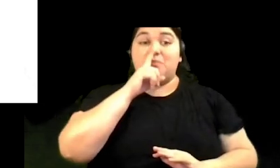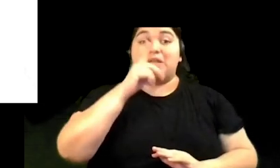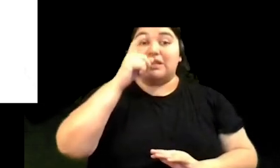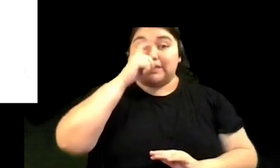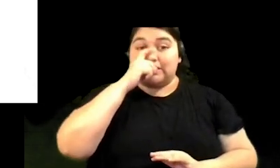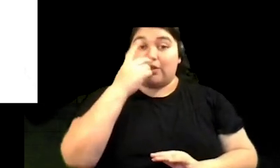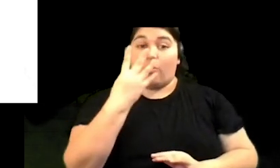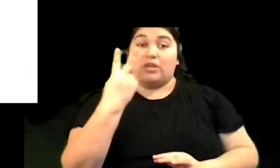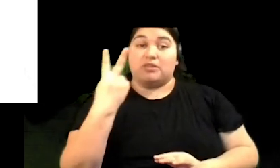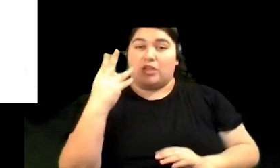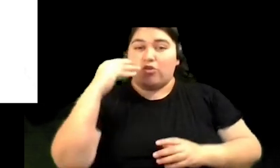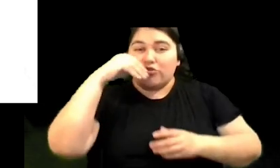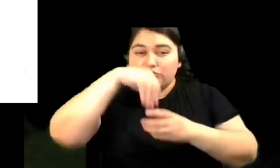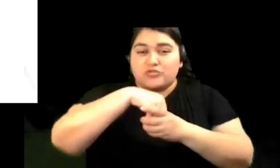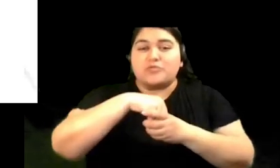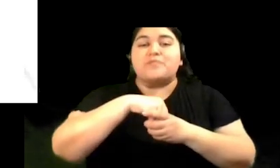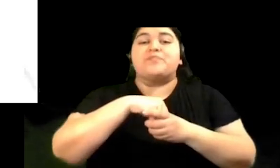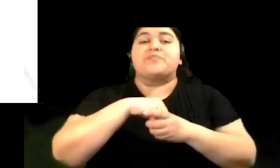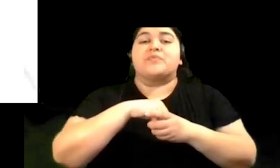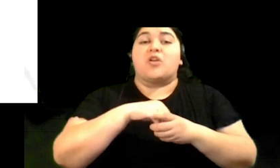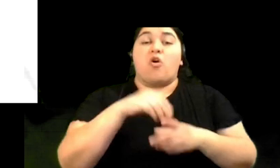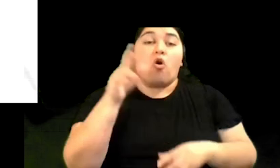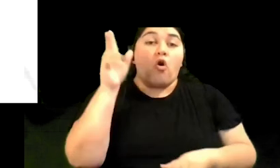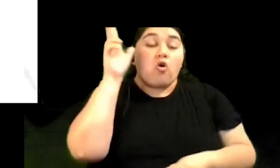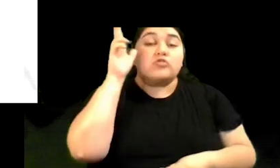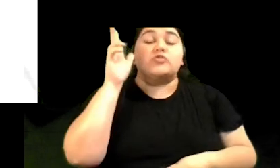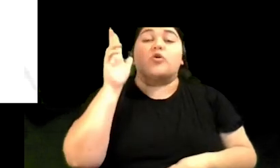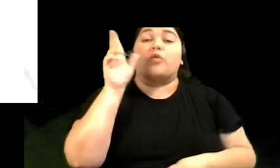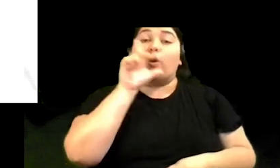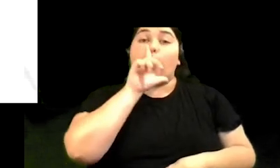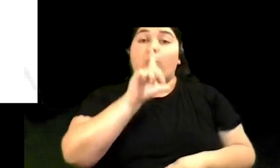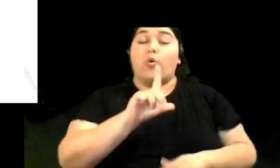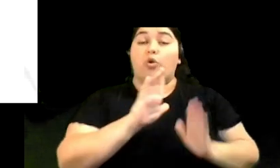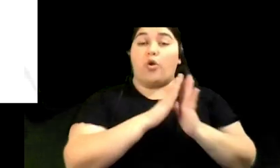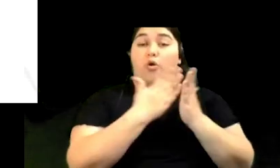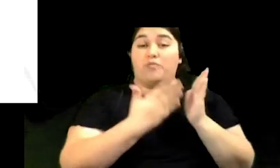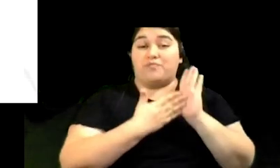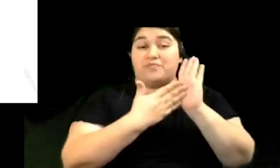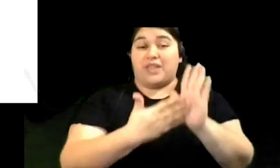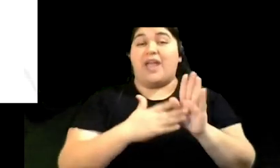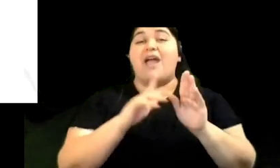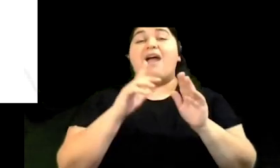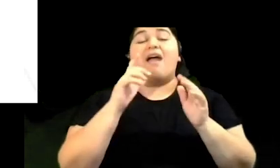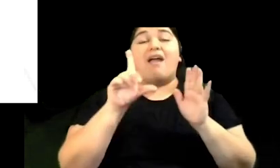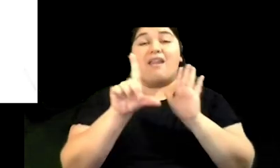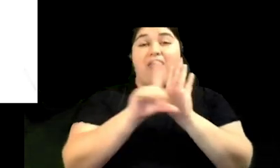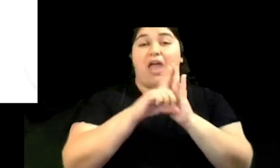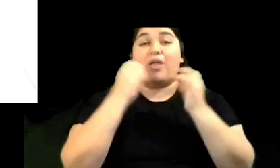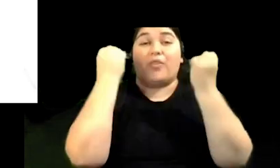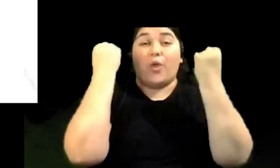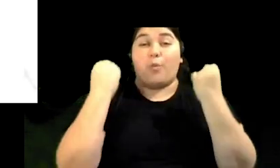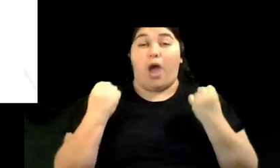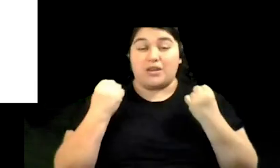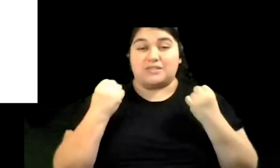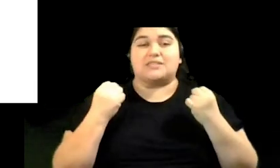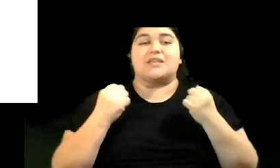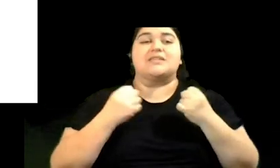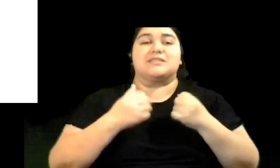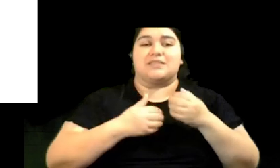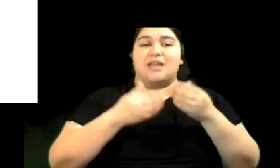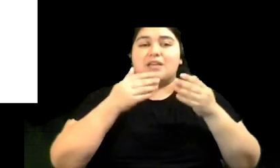27.742, publicada en Boletín el 8 de julio, es la ley de bases y puntos de partida para la libertad de los